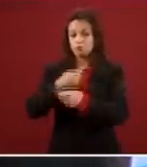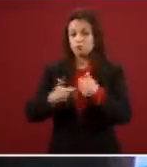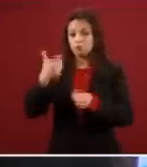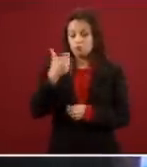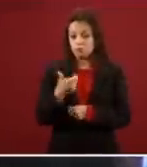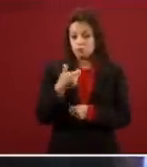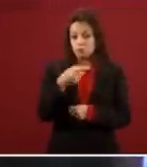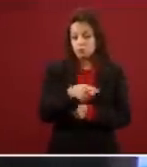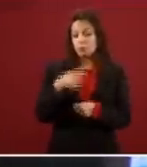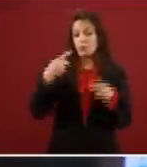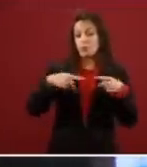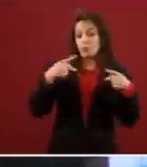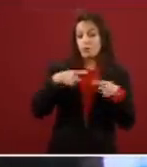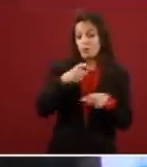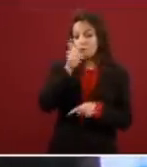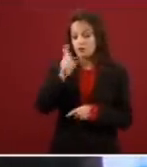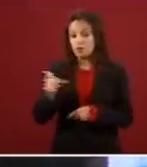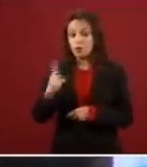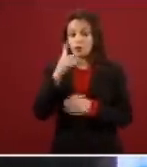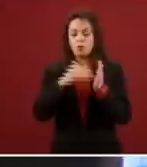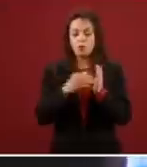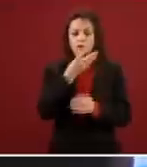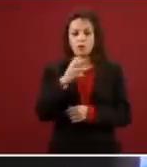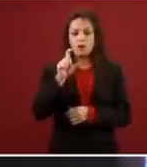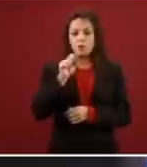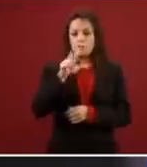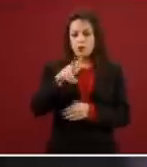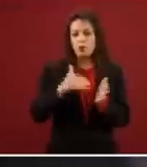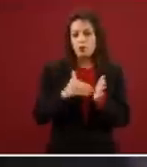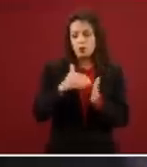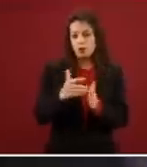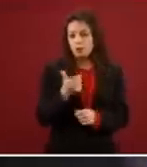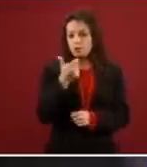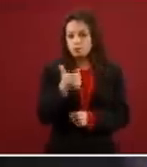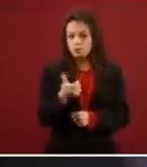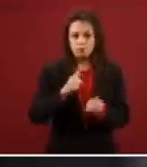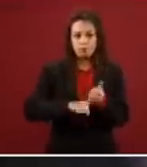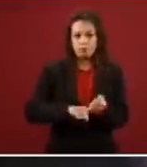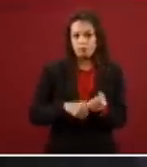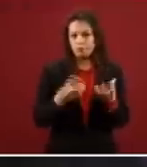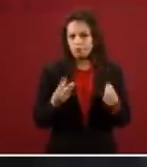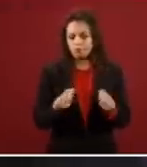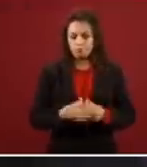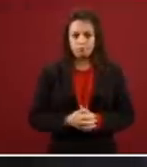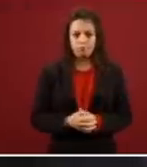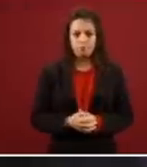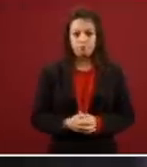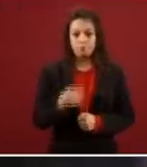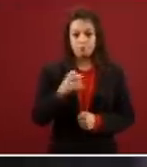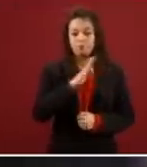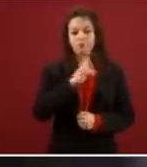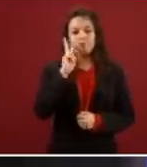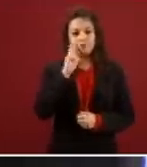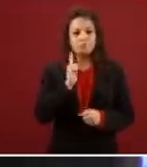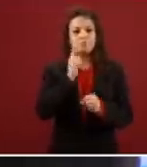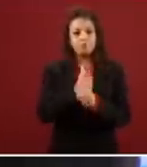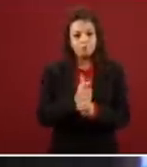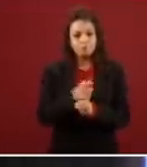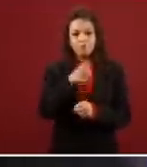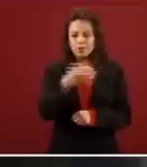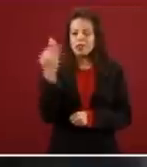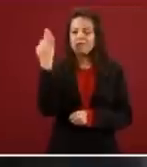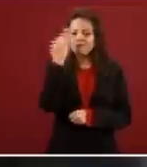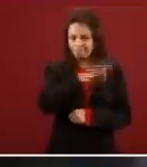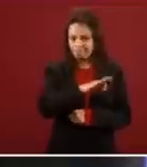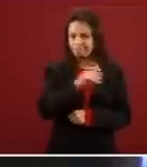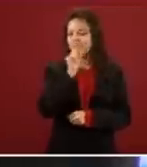personas físicas por un total de 1.328 millones de pesos. Nuevamente estamos en presencia de un caso de defraudación